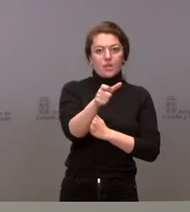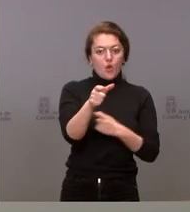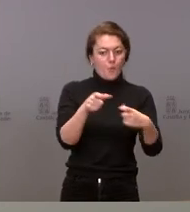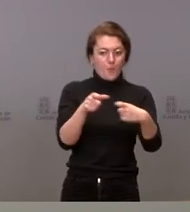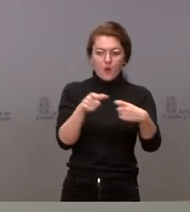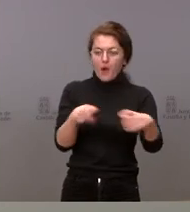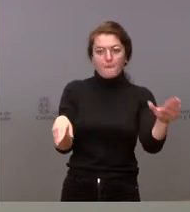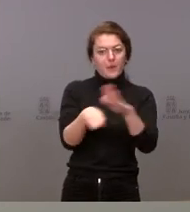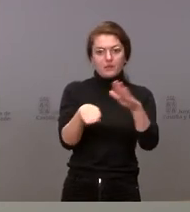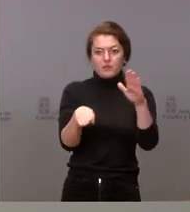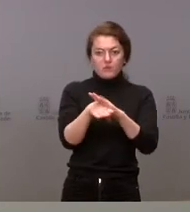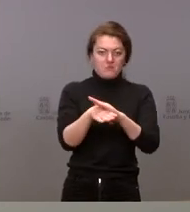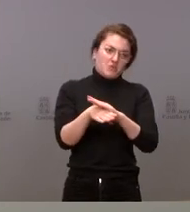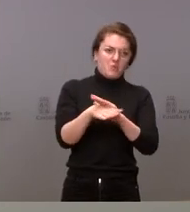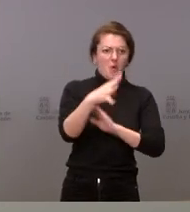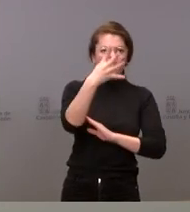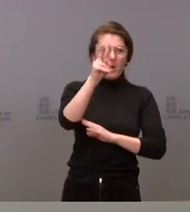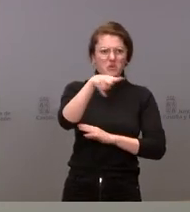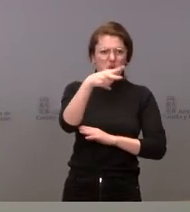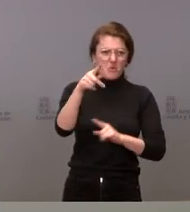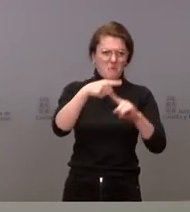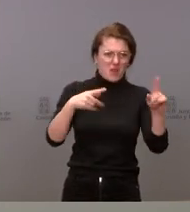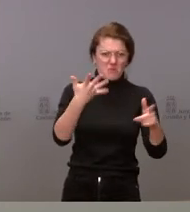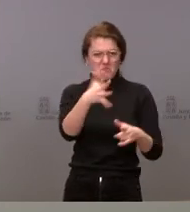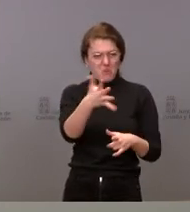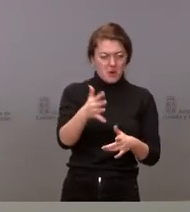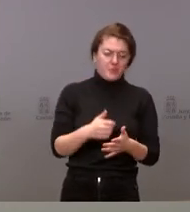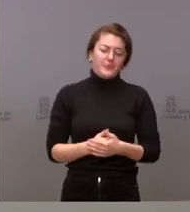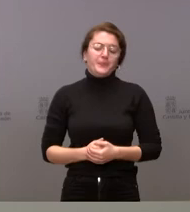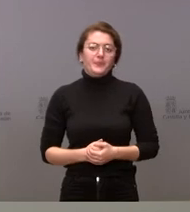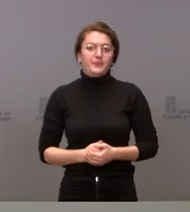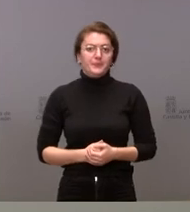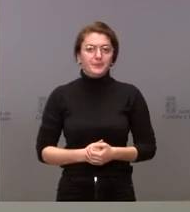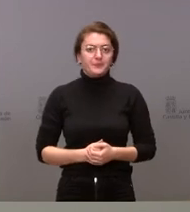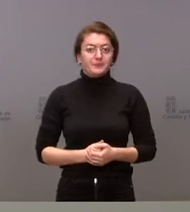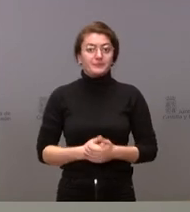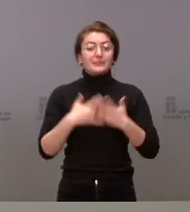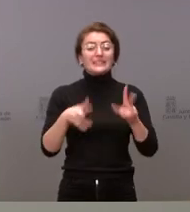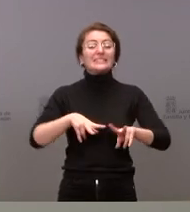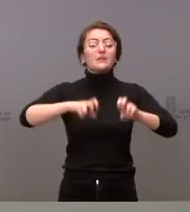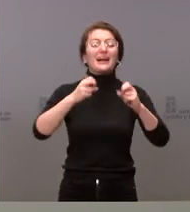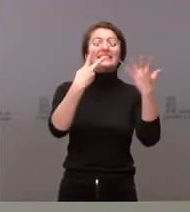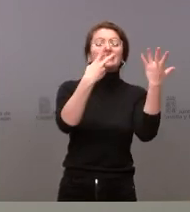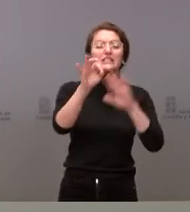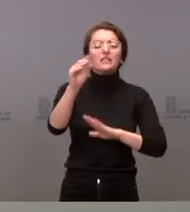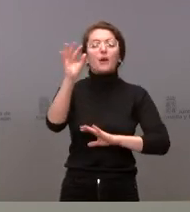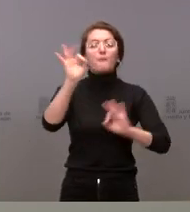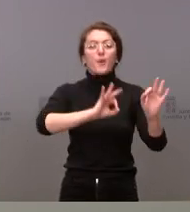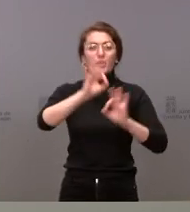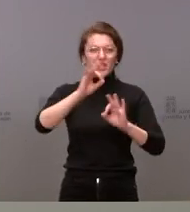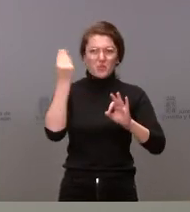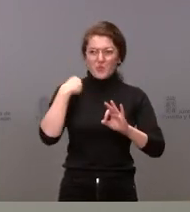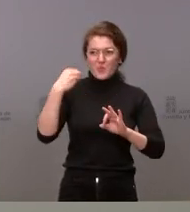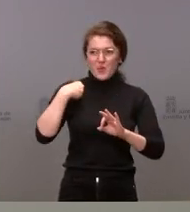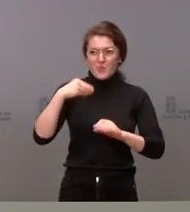alrededor de cuatro euros y medio 464 67 euros en cuanto a lo del 70 por ciento de las que dijo el